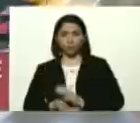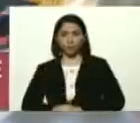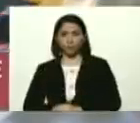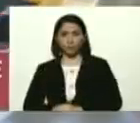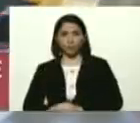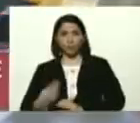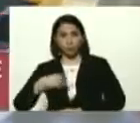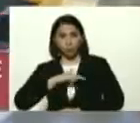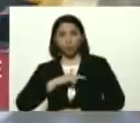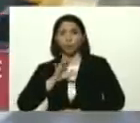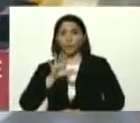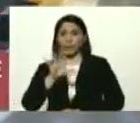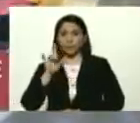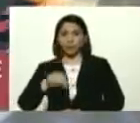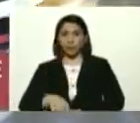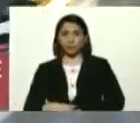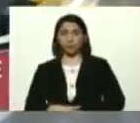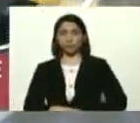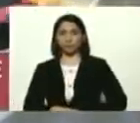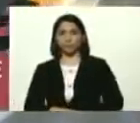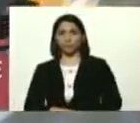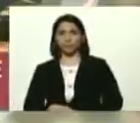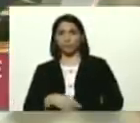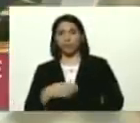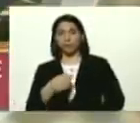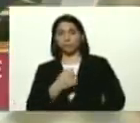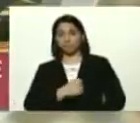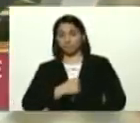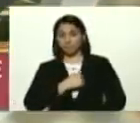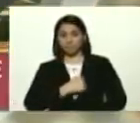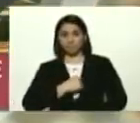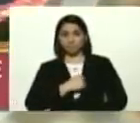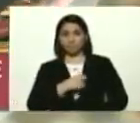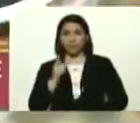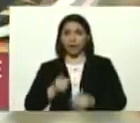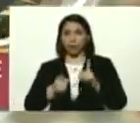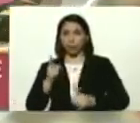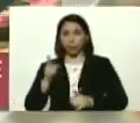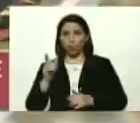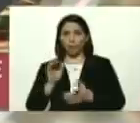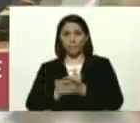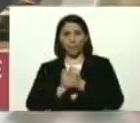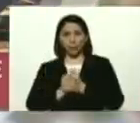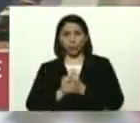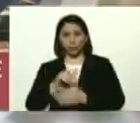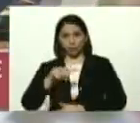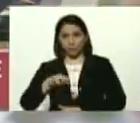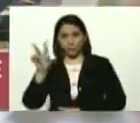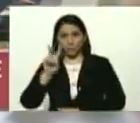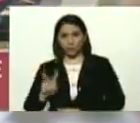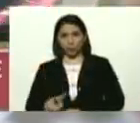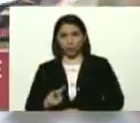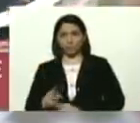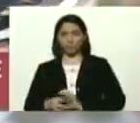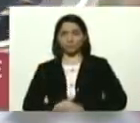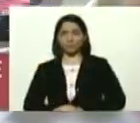nuestro país, ha cobrado la vida, lamentablemente, de algunos compatriotas. Luego